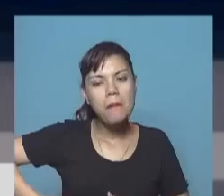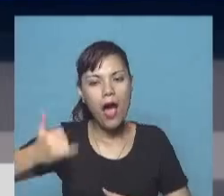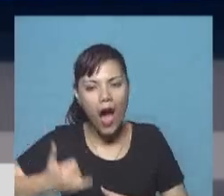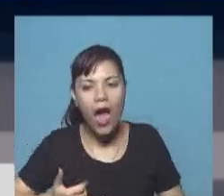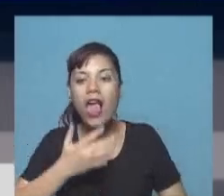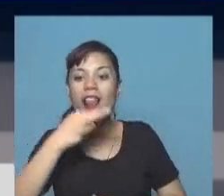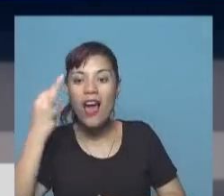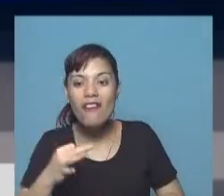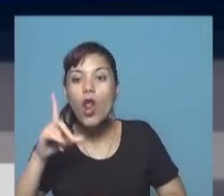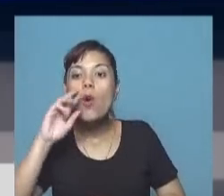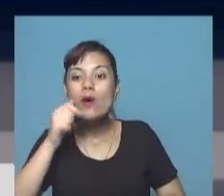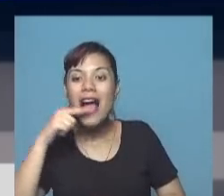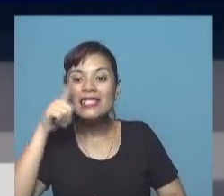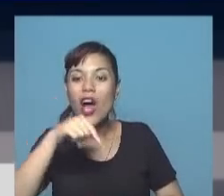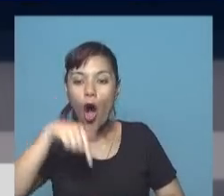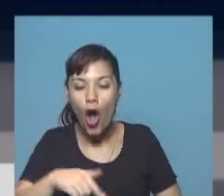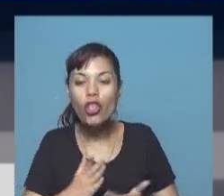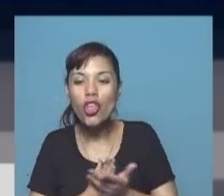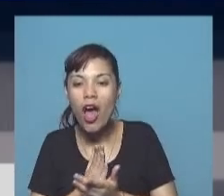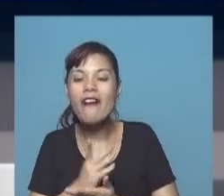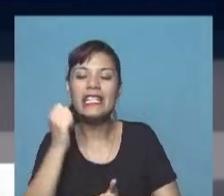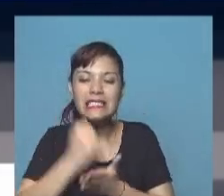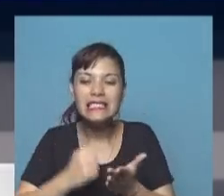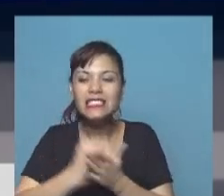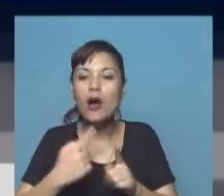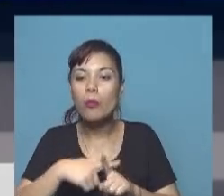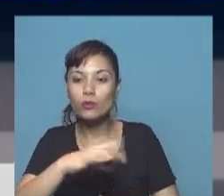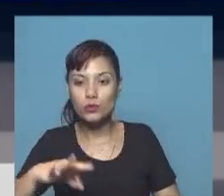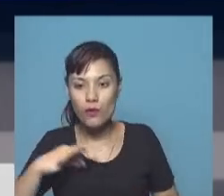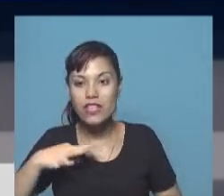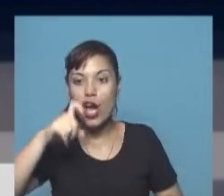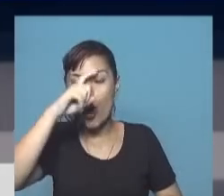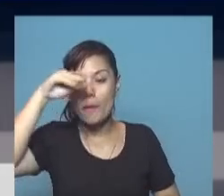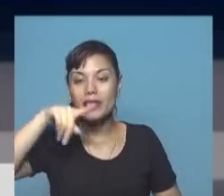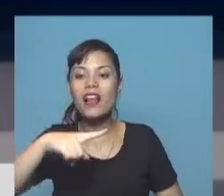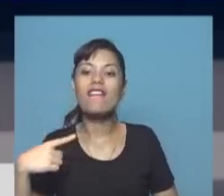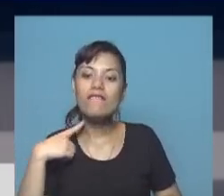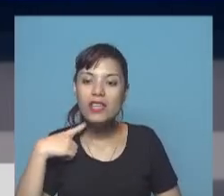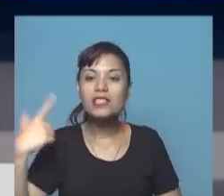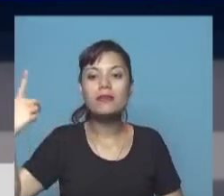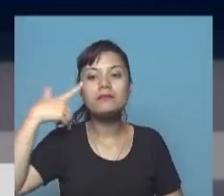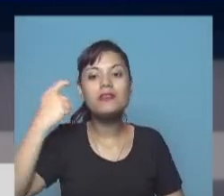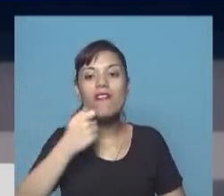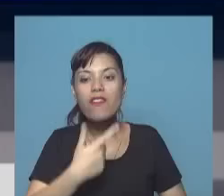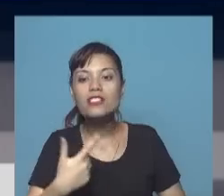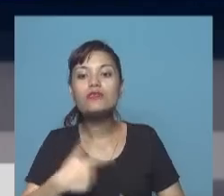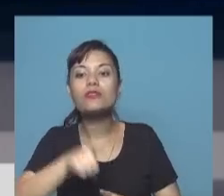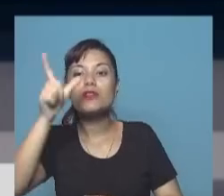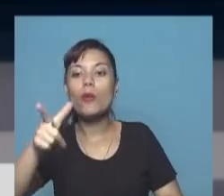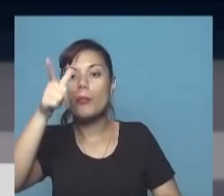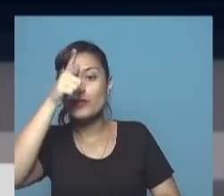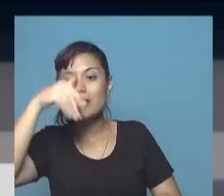Lo cierto es que Lucas Cabello, que hoy todavía está luchando por su vida en el hospital Argerich, fue víctima del gatillo fácil por parte de un